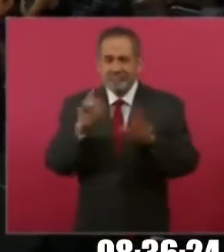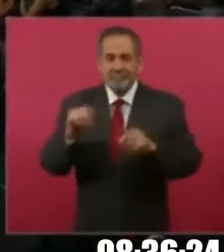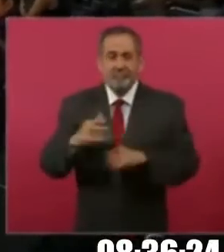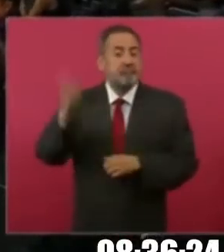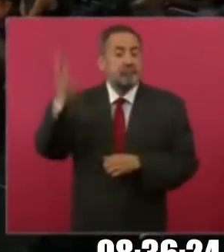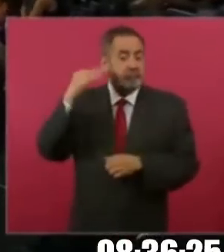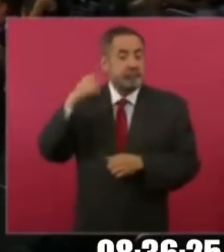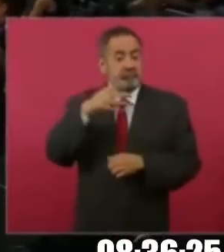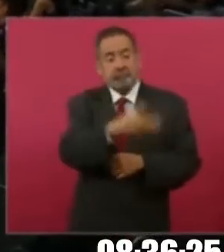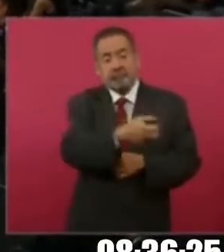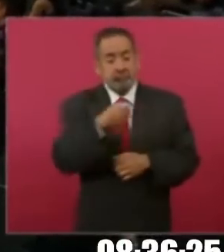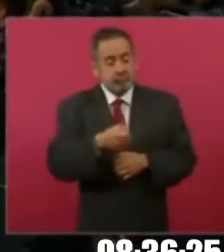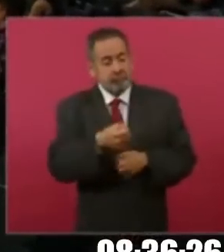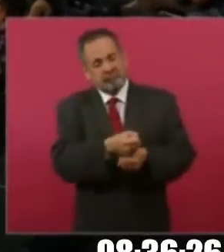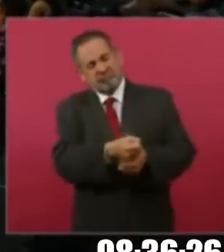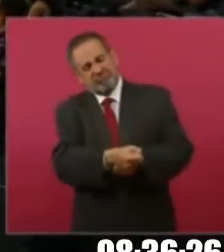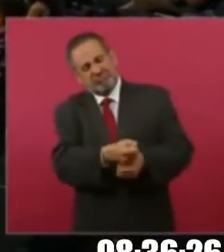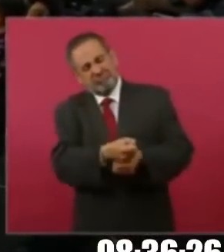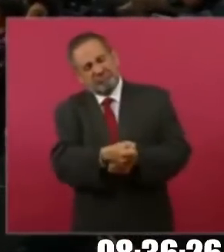se torturaba